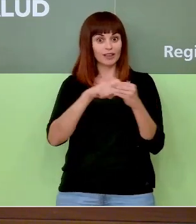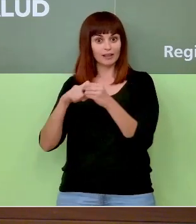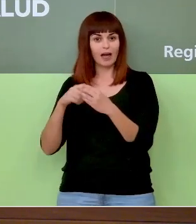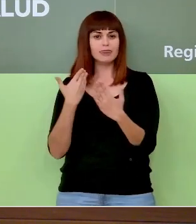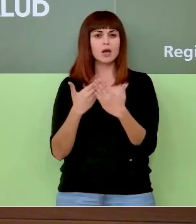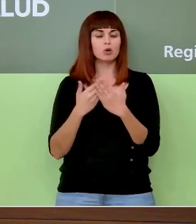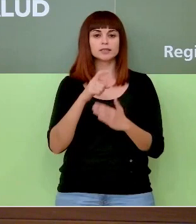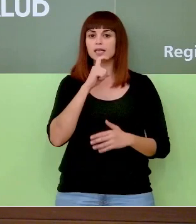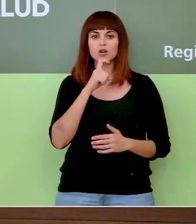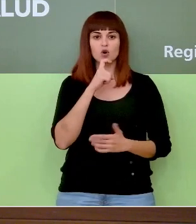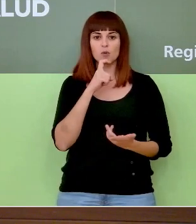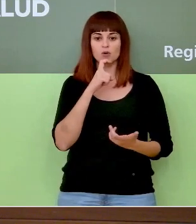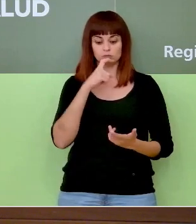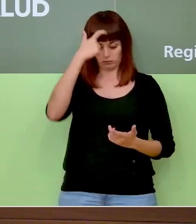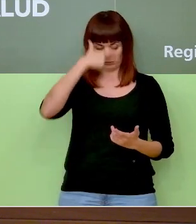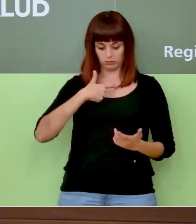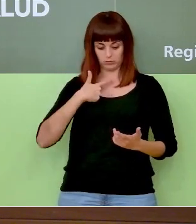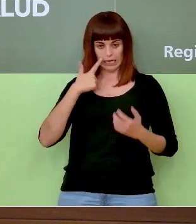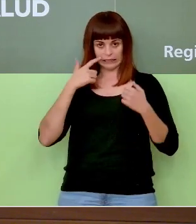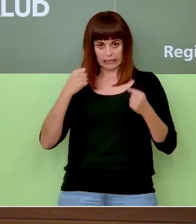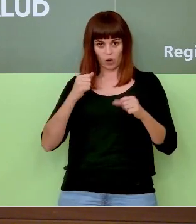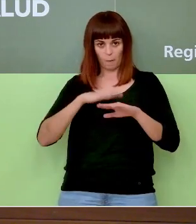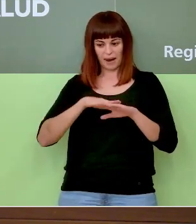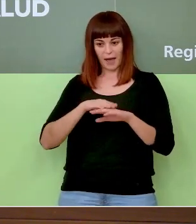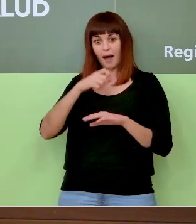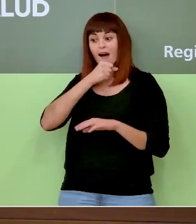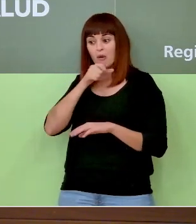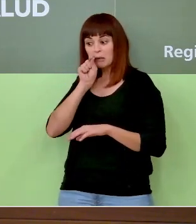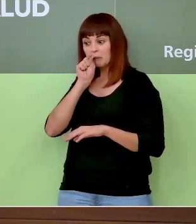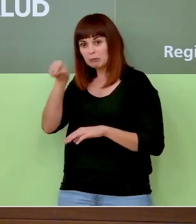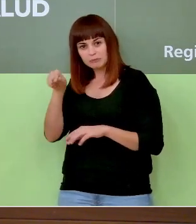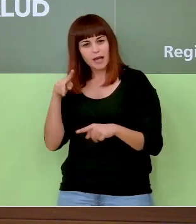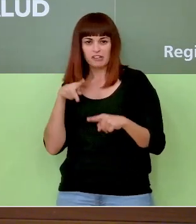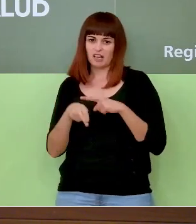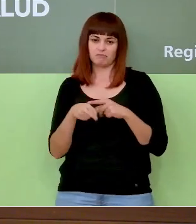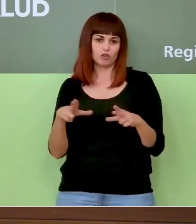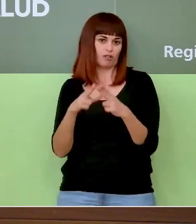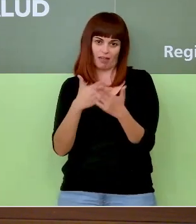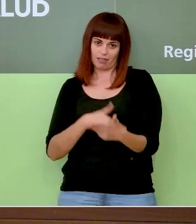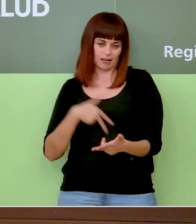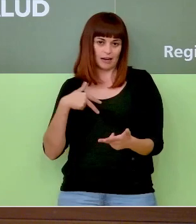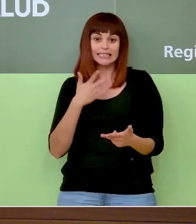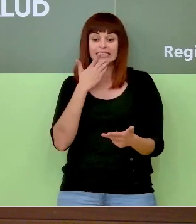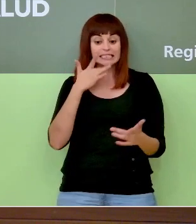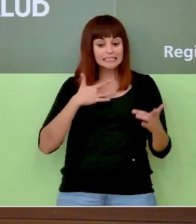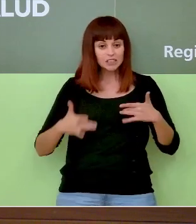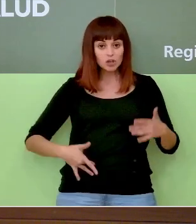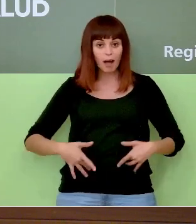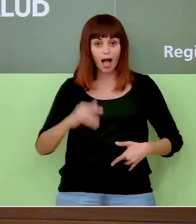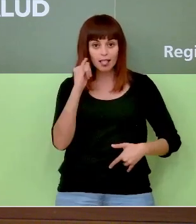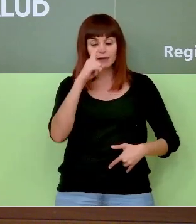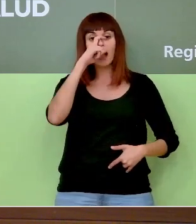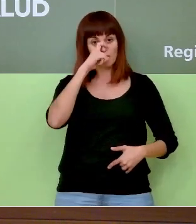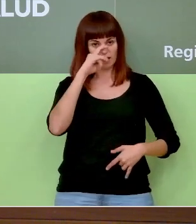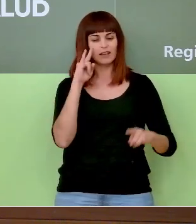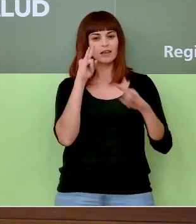responsabilidad es estando ellos sanos para evitar la transmisión a sus mayores y a la sociedad en general. Si tienes síntomas, recuerda que tienes que llamar a